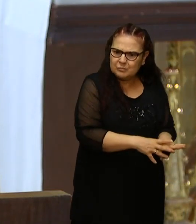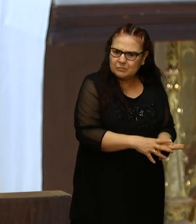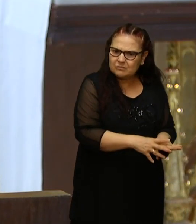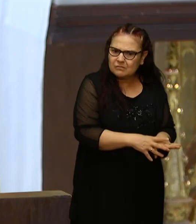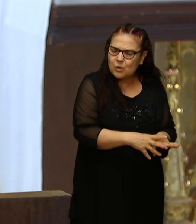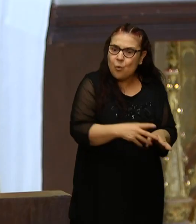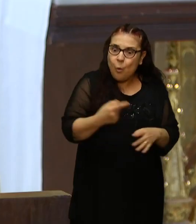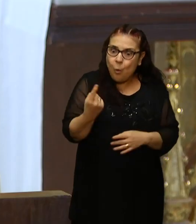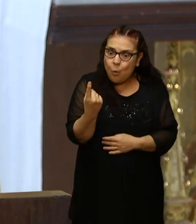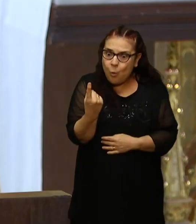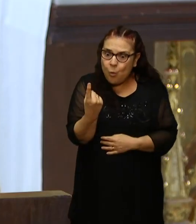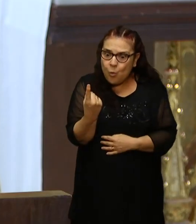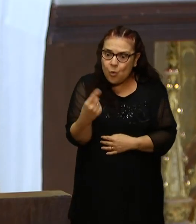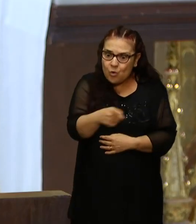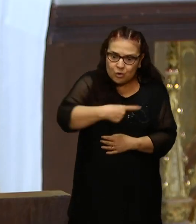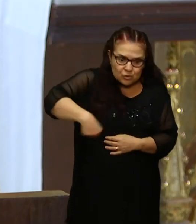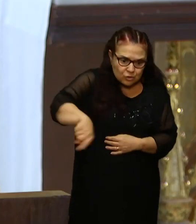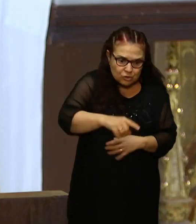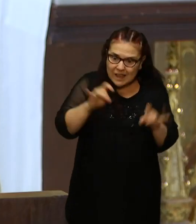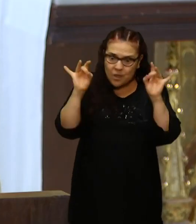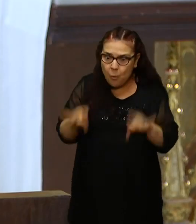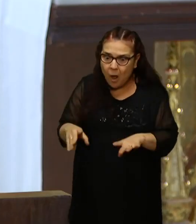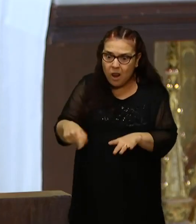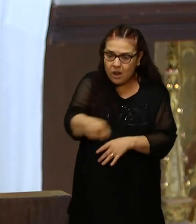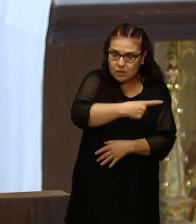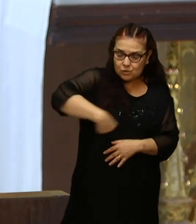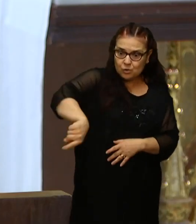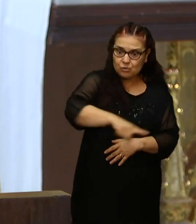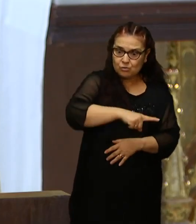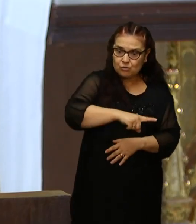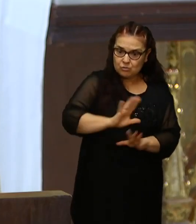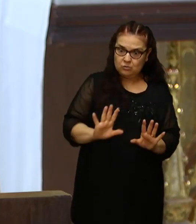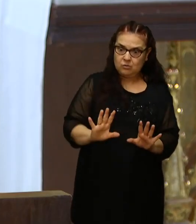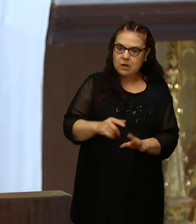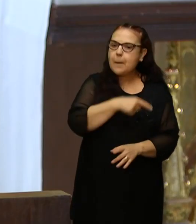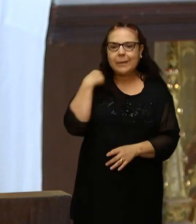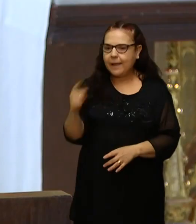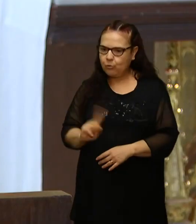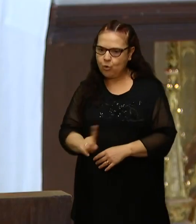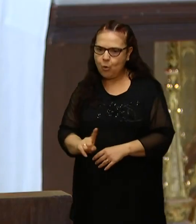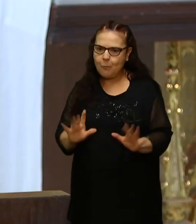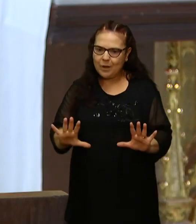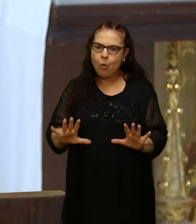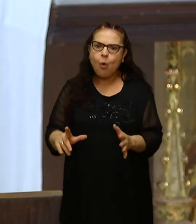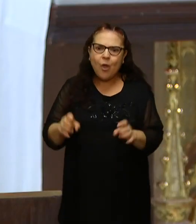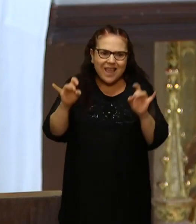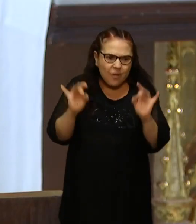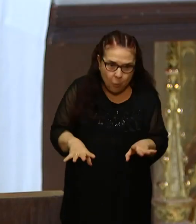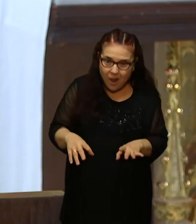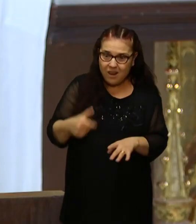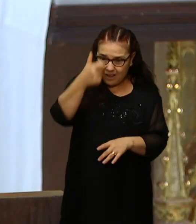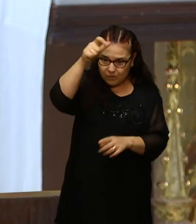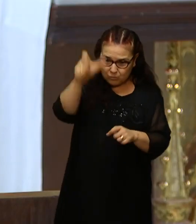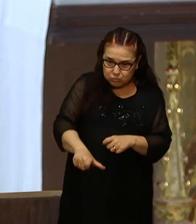nosotros, para ser igual, menos en el pecado, a todos nosotros. Y